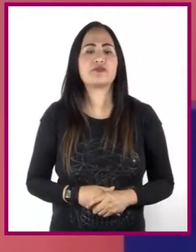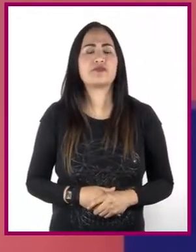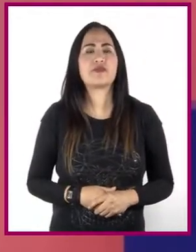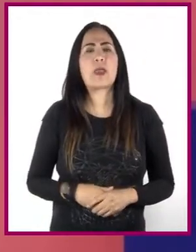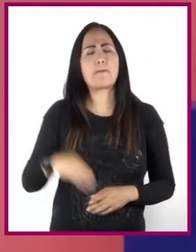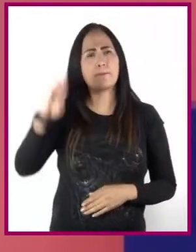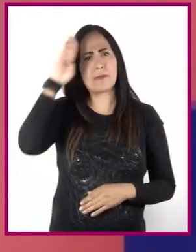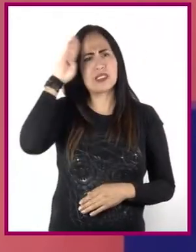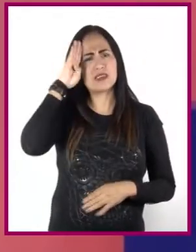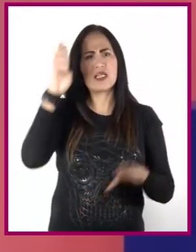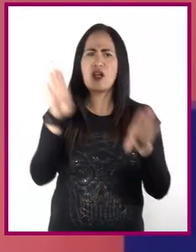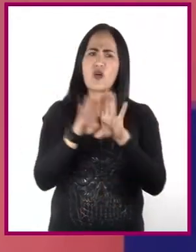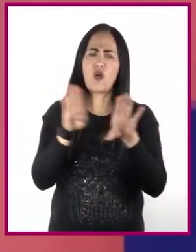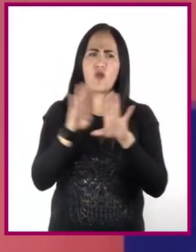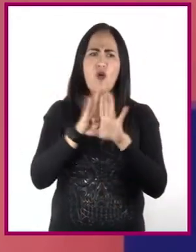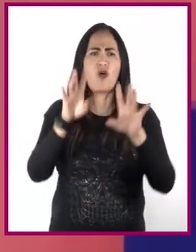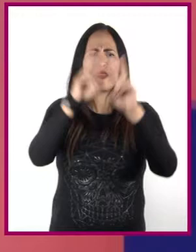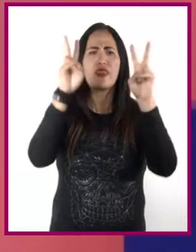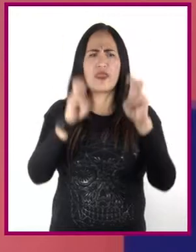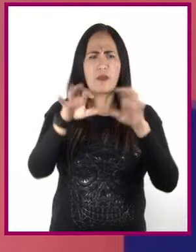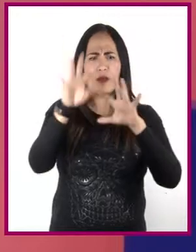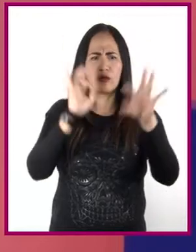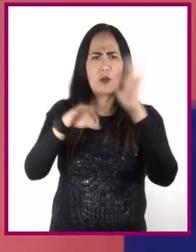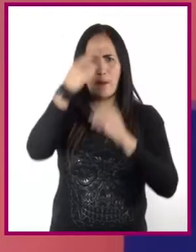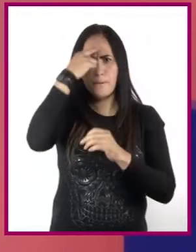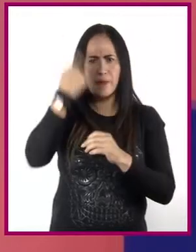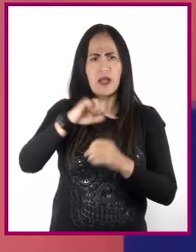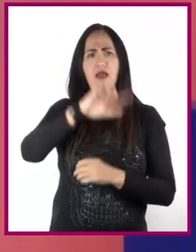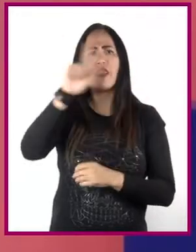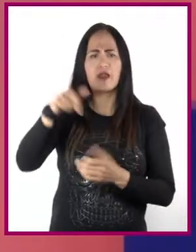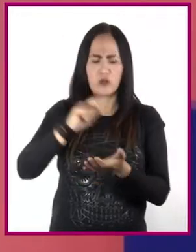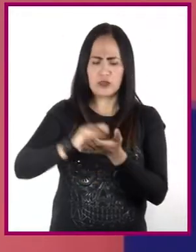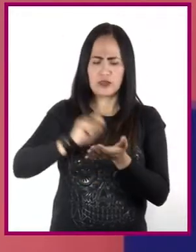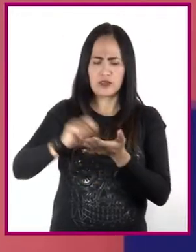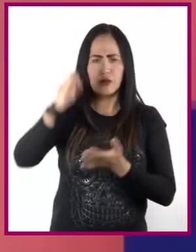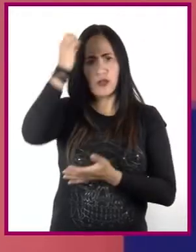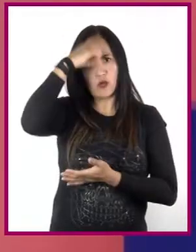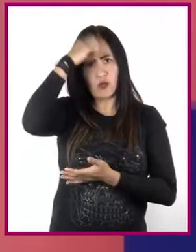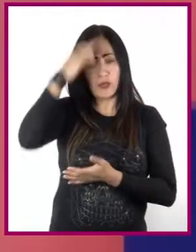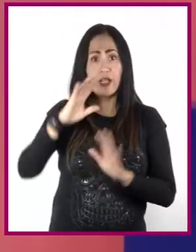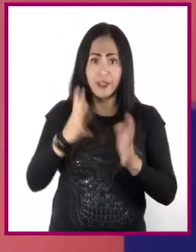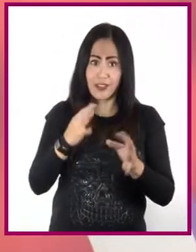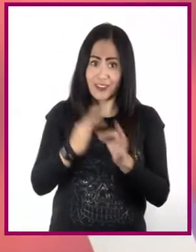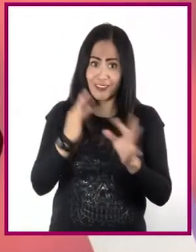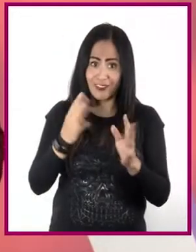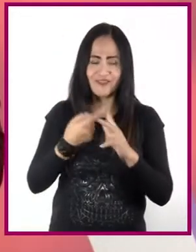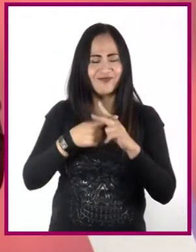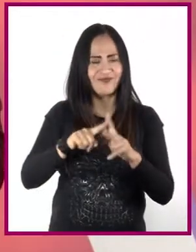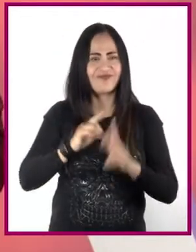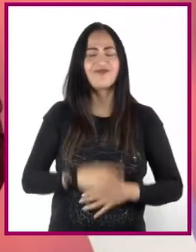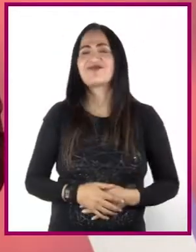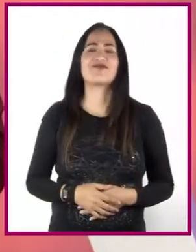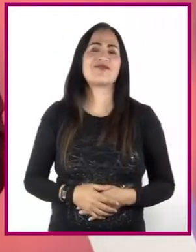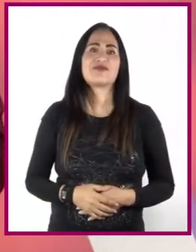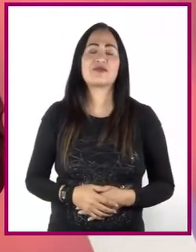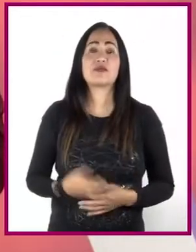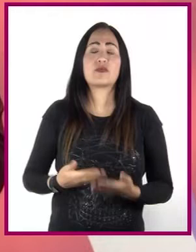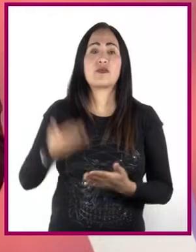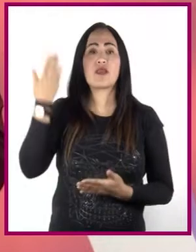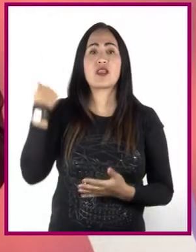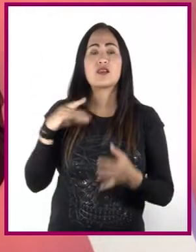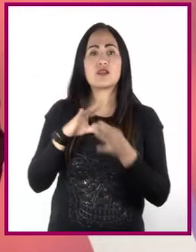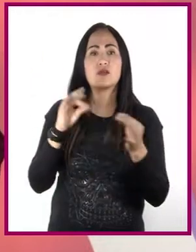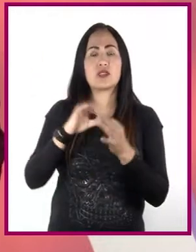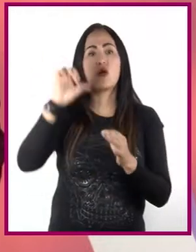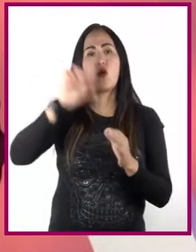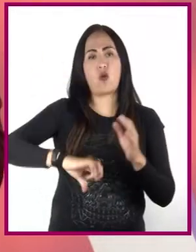cómo seleccionar temas para artículos de opinión. ¿Están listas y listos? Muy bien, iniciemos. Como mencionamos, en esta